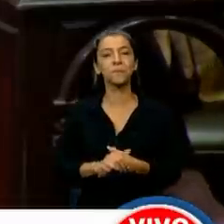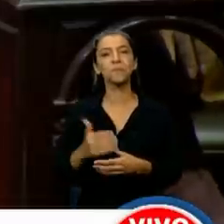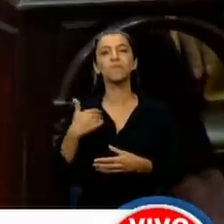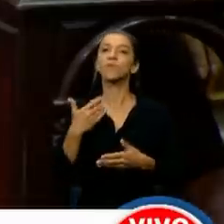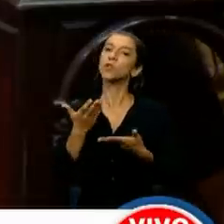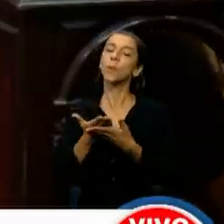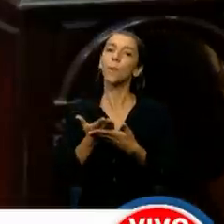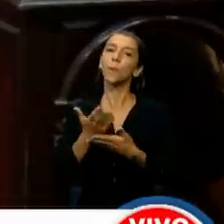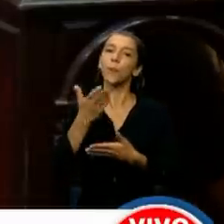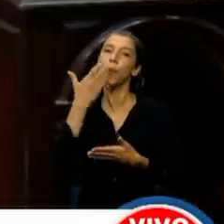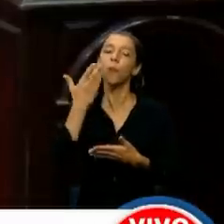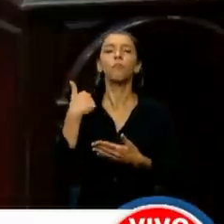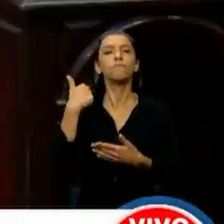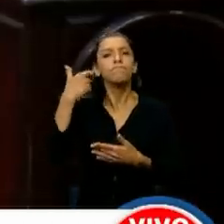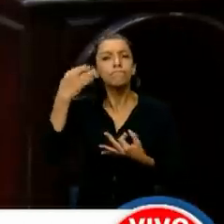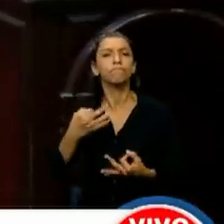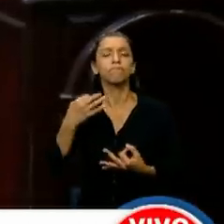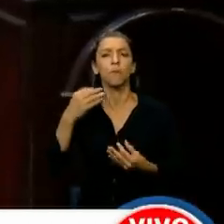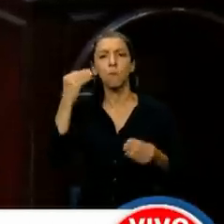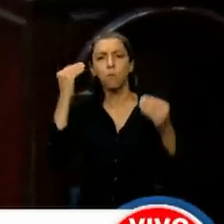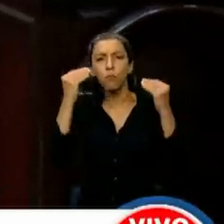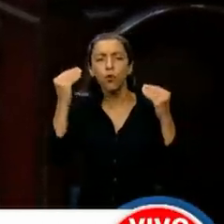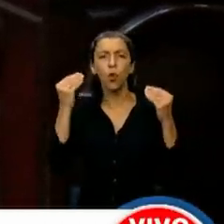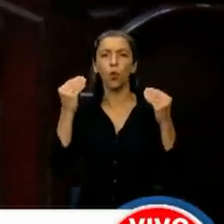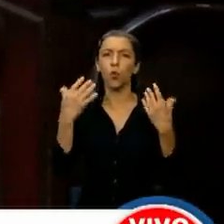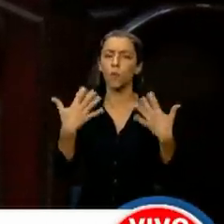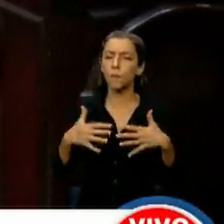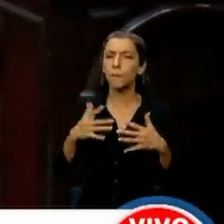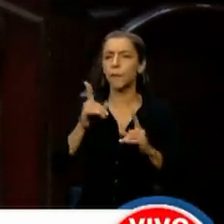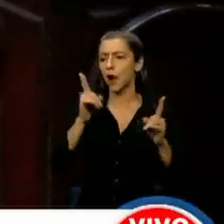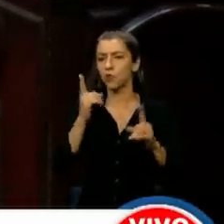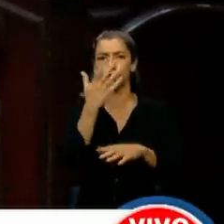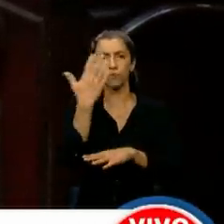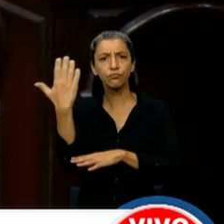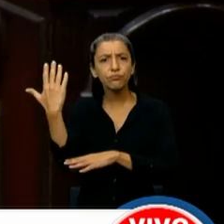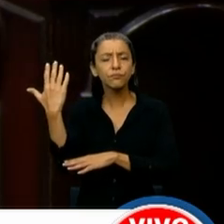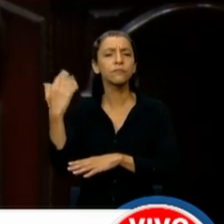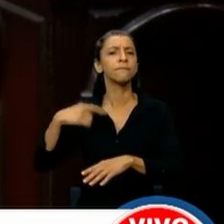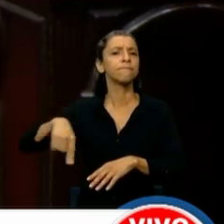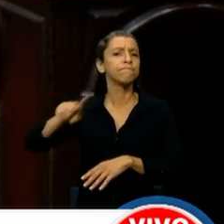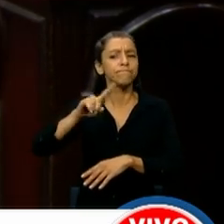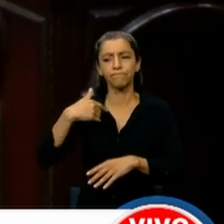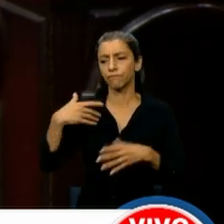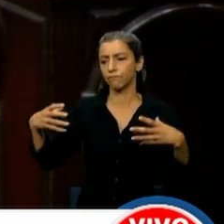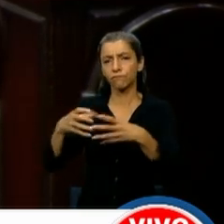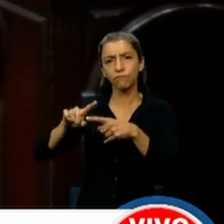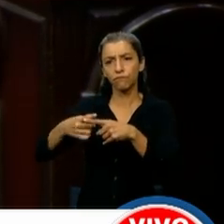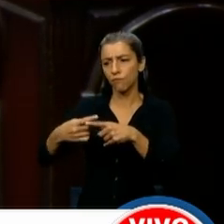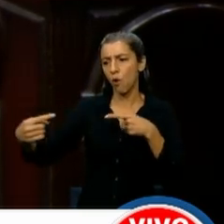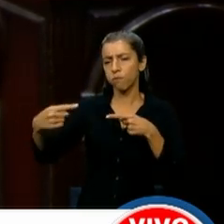la circulación de algunos discursos con los que parte la oposición pretende